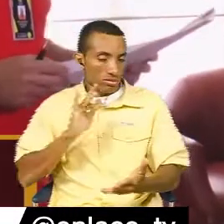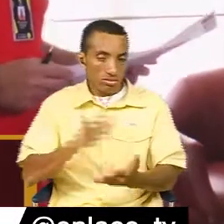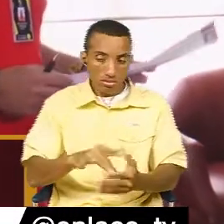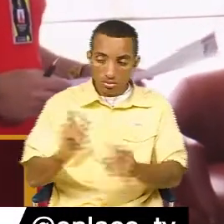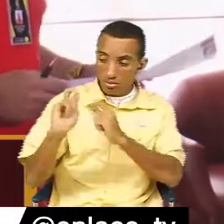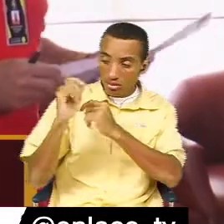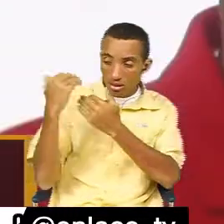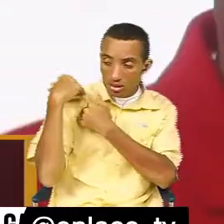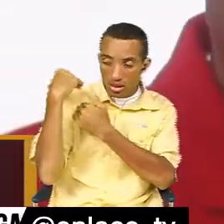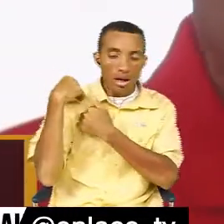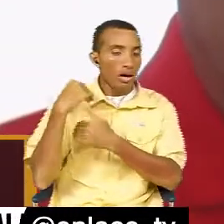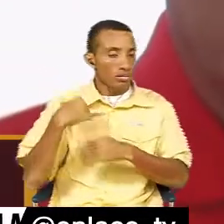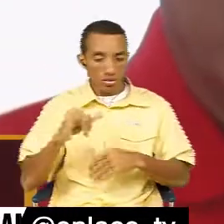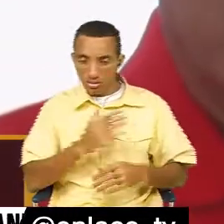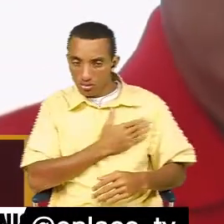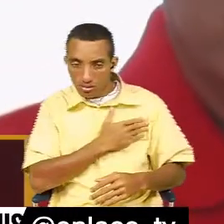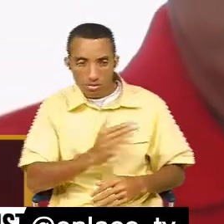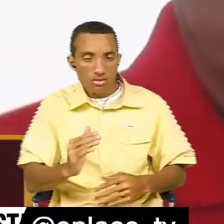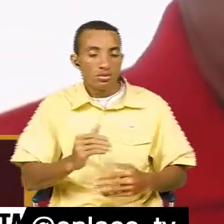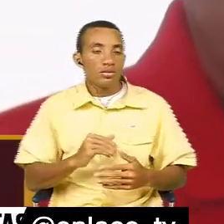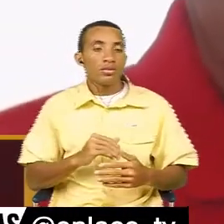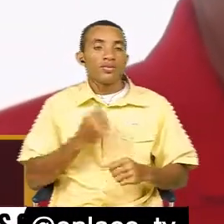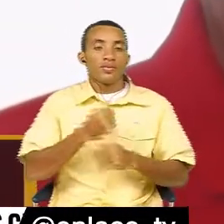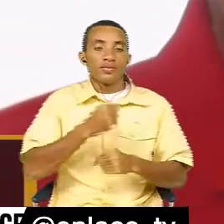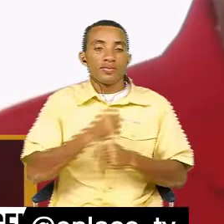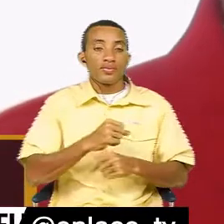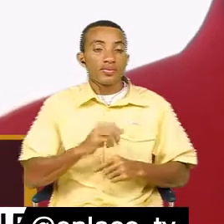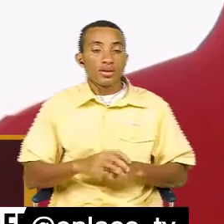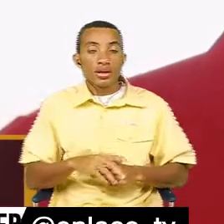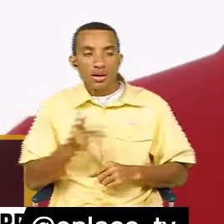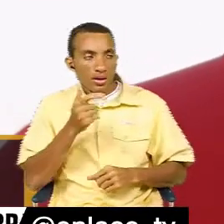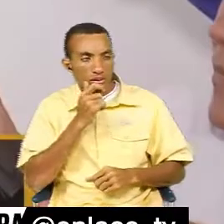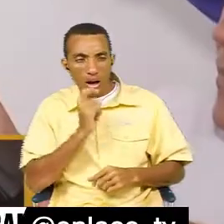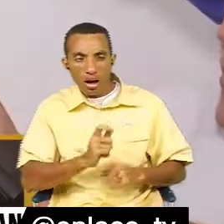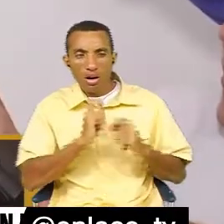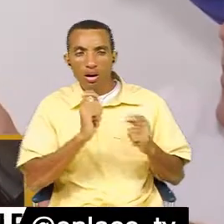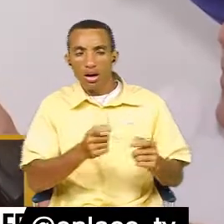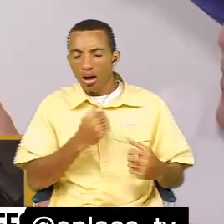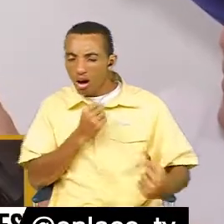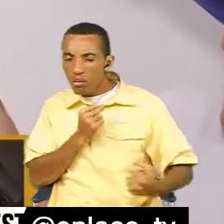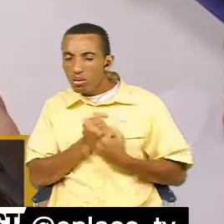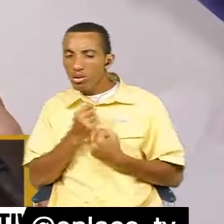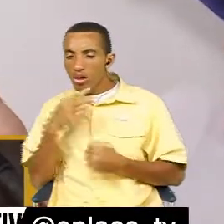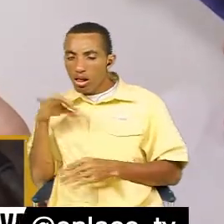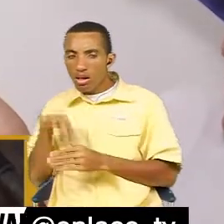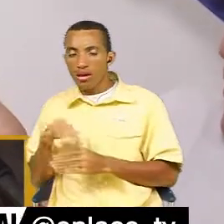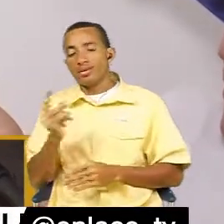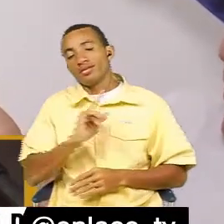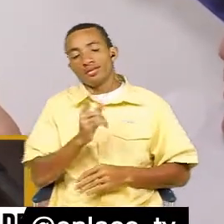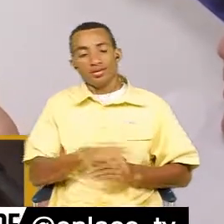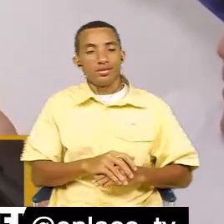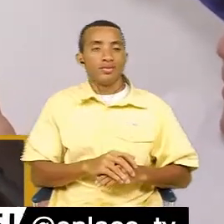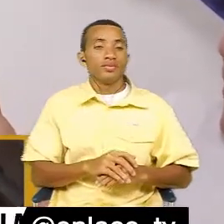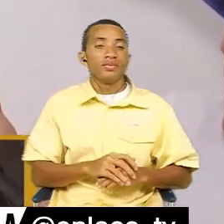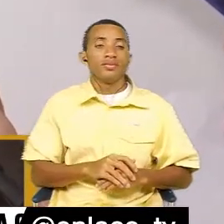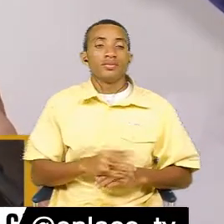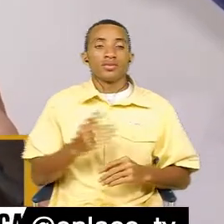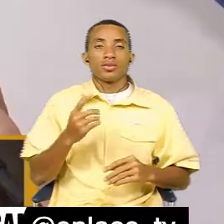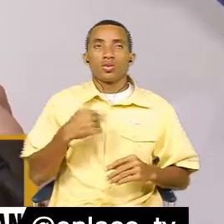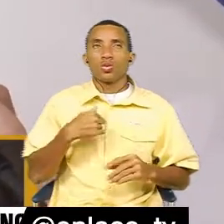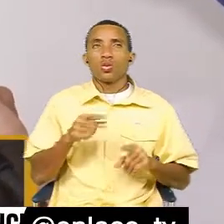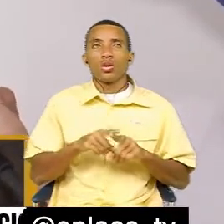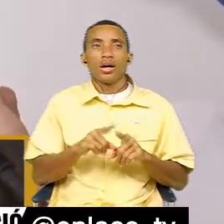funciones. Descartó que los nombramientos se hayan dado por cuota burocrática. Pero uno como director técnico de